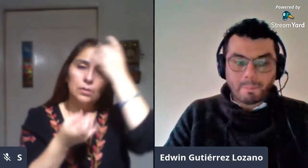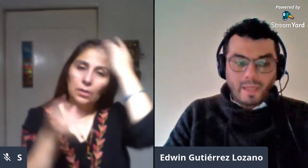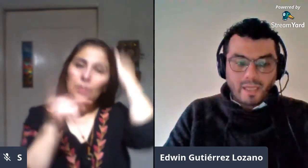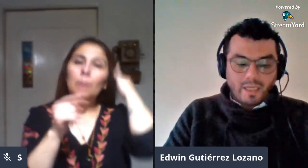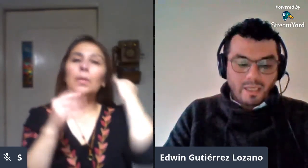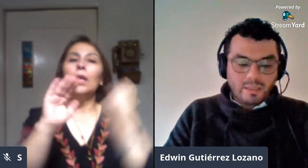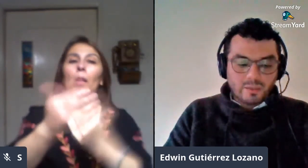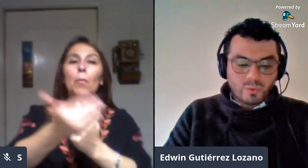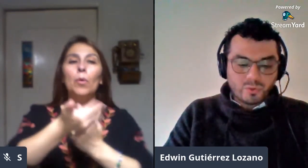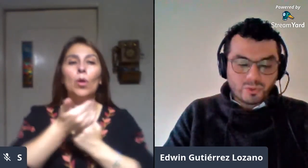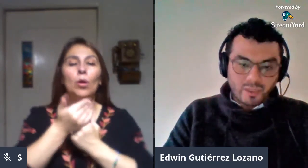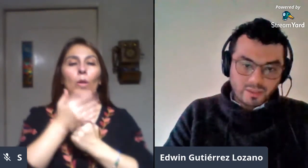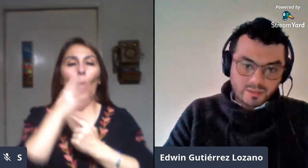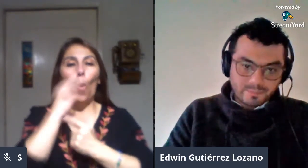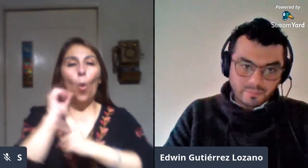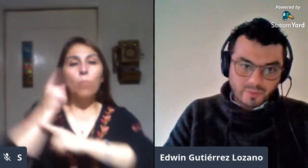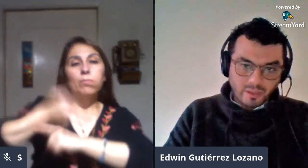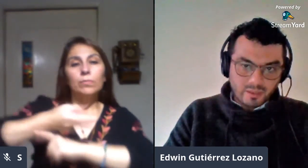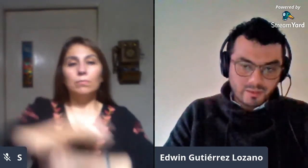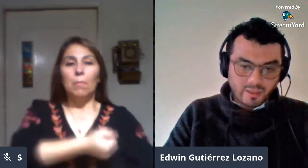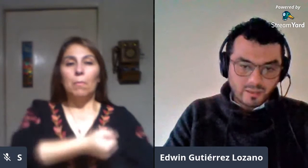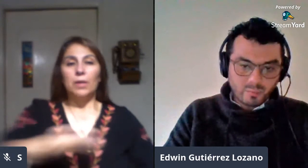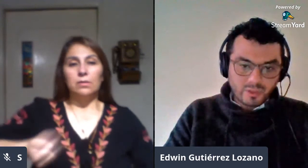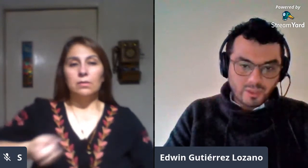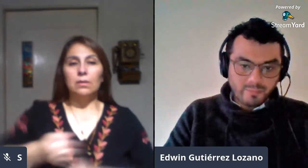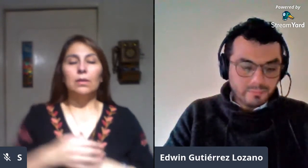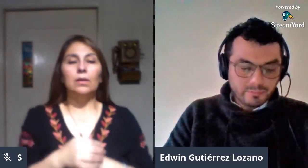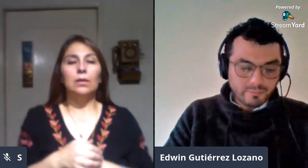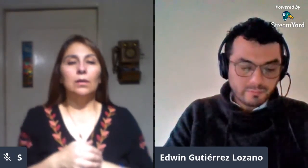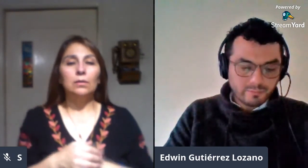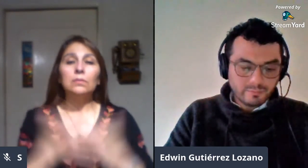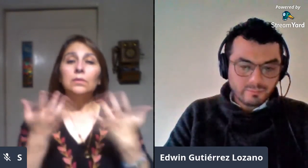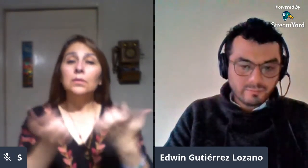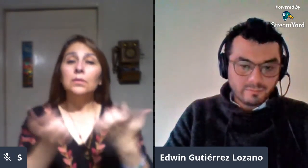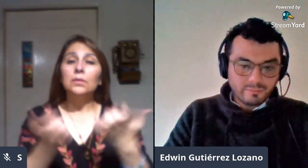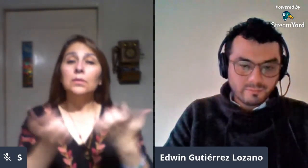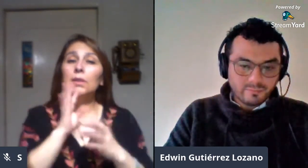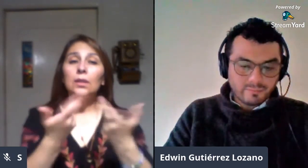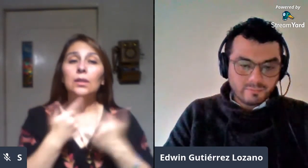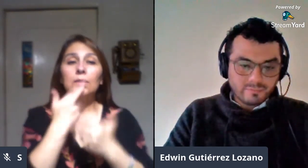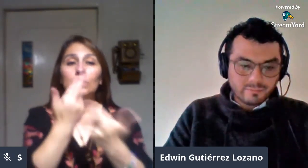machista. Entonces, ¿quién desea responderla?